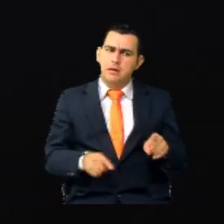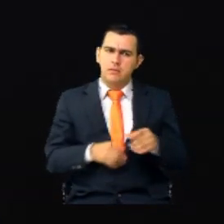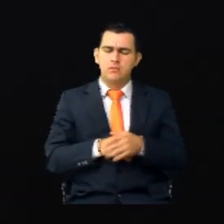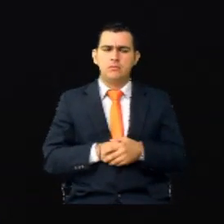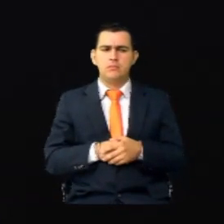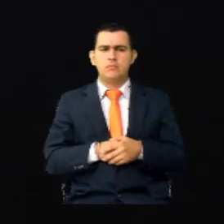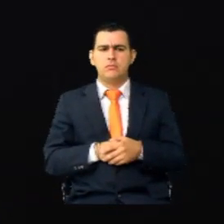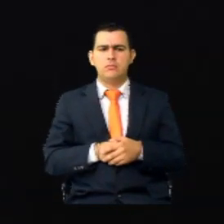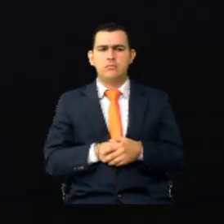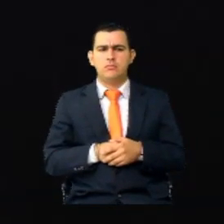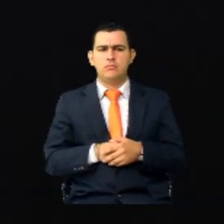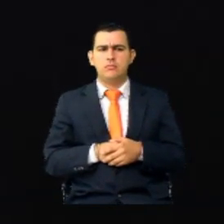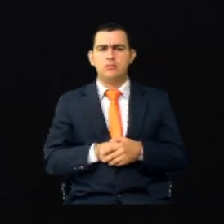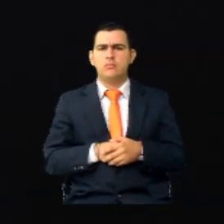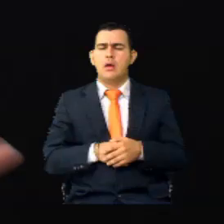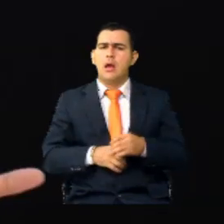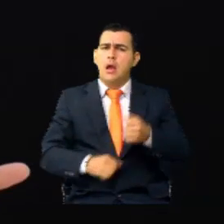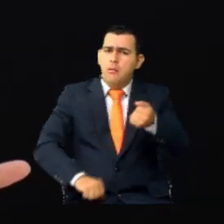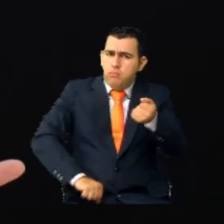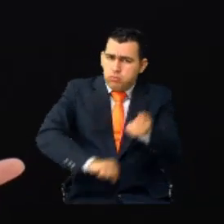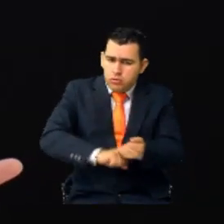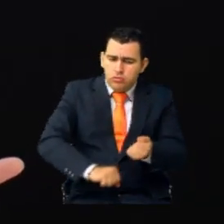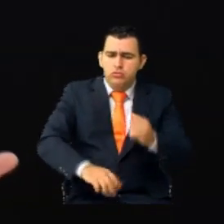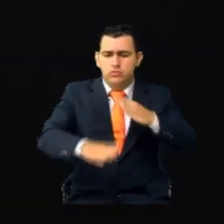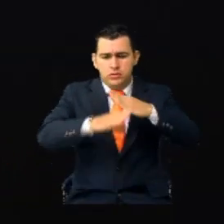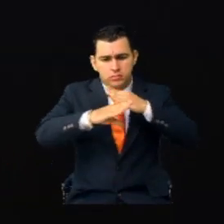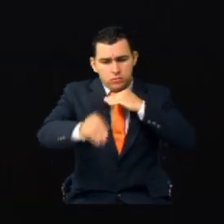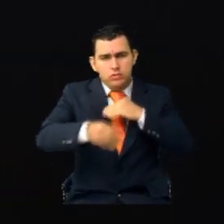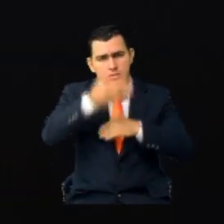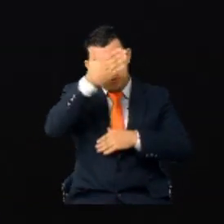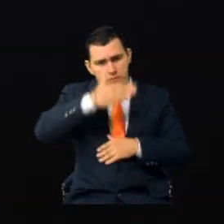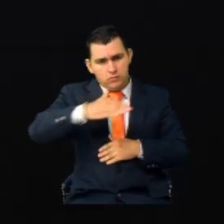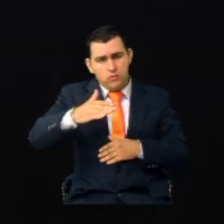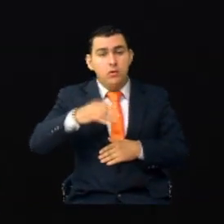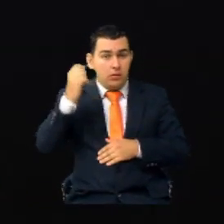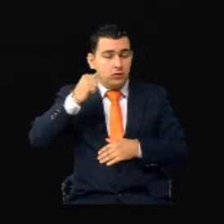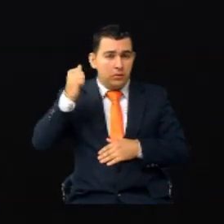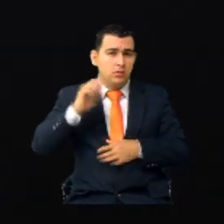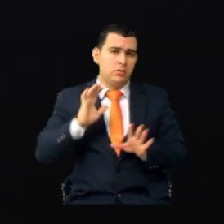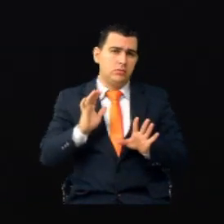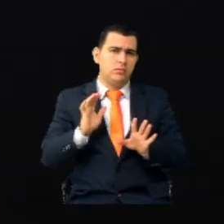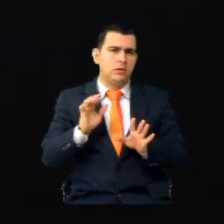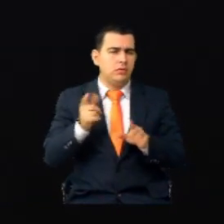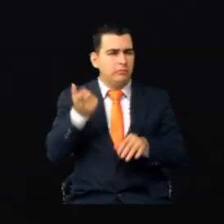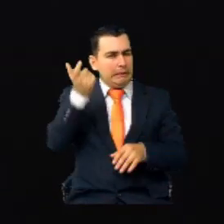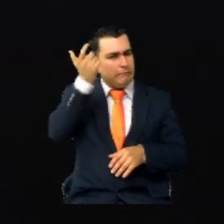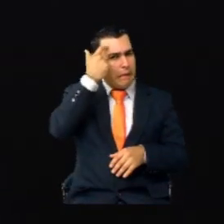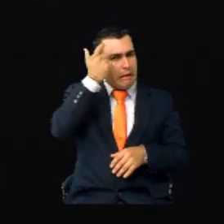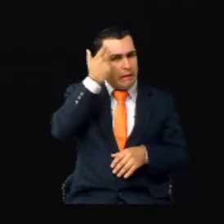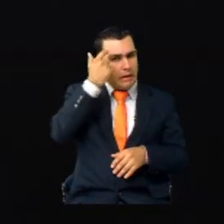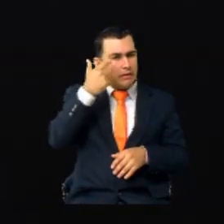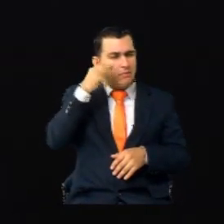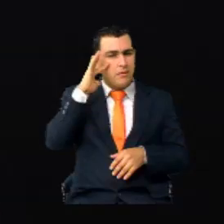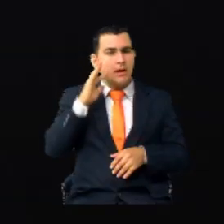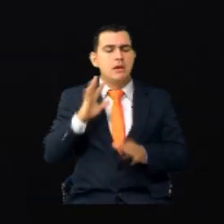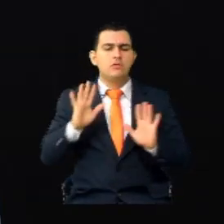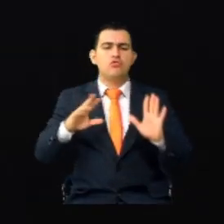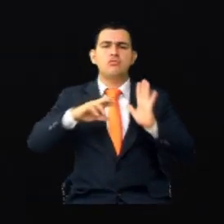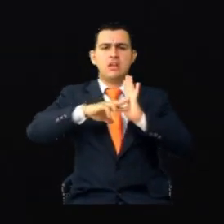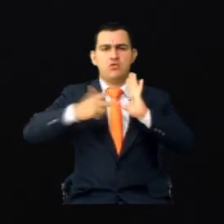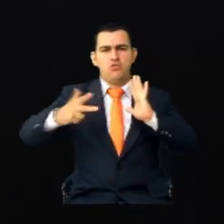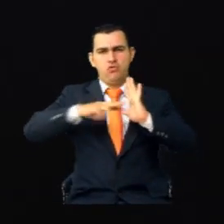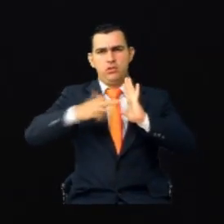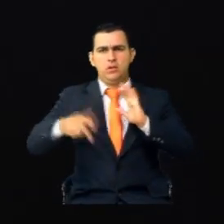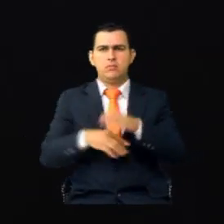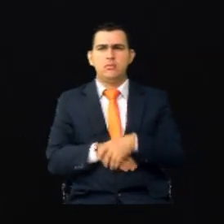los apoyos para el transporte escolar, utilizaría inteligentemente la tecnología, acabar